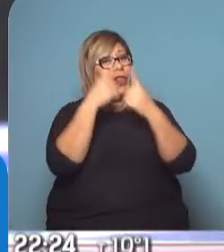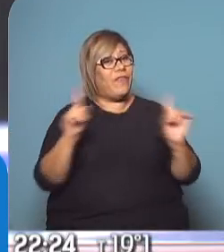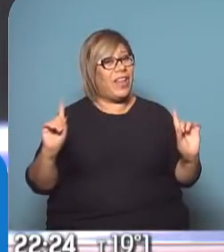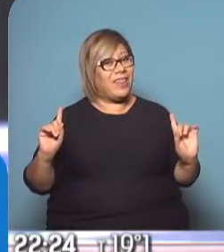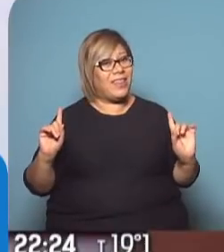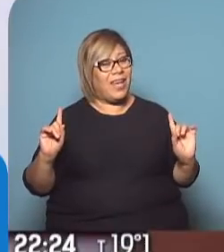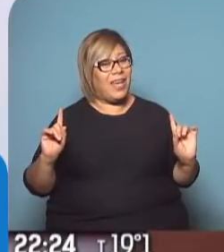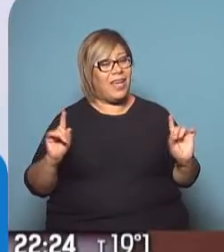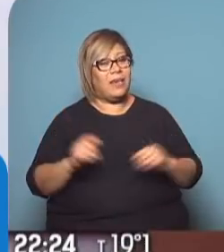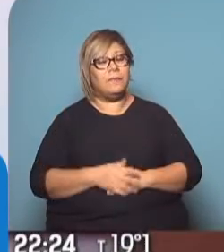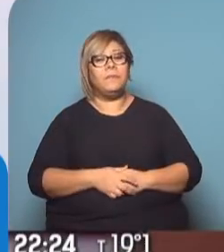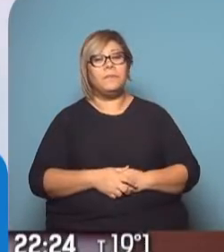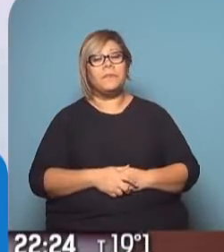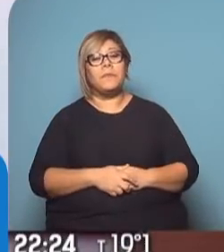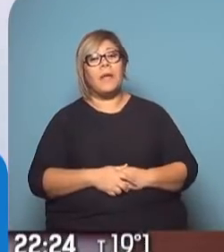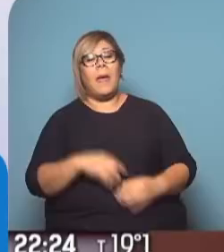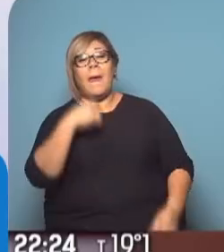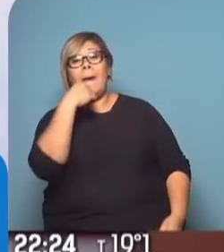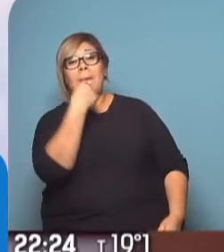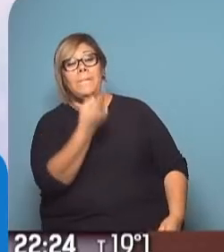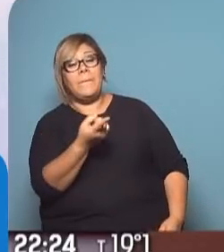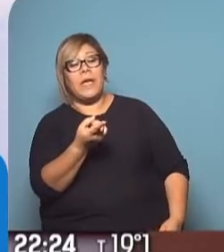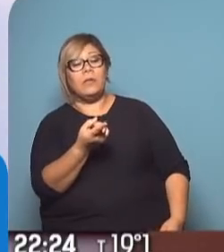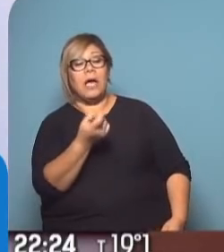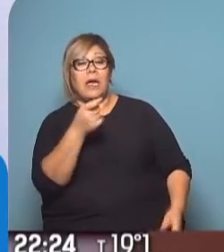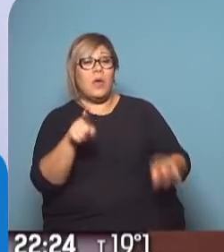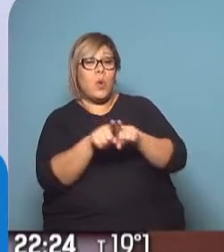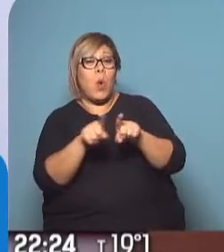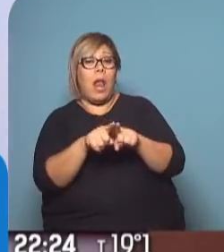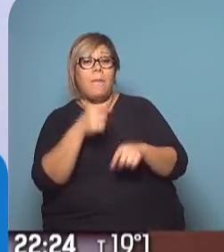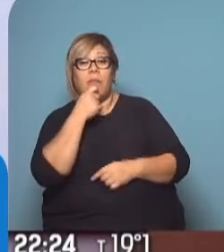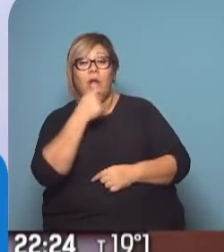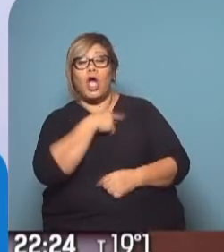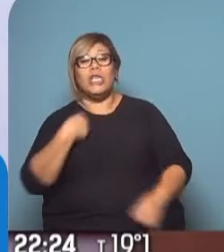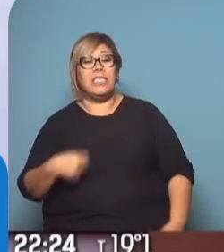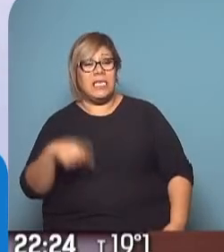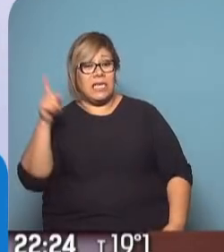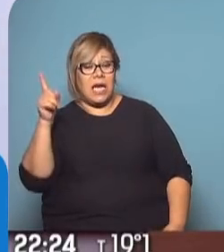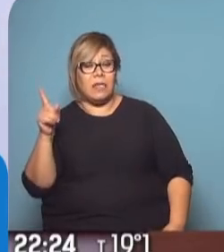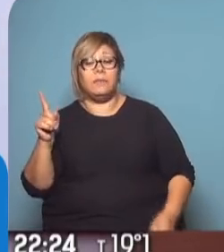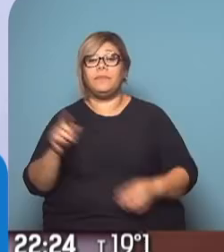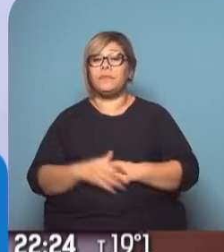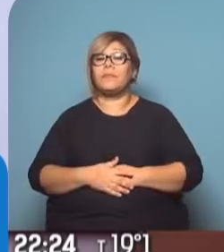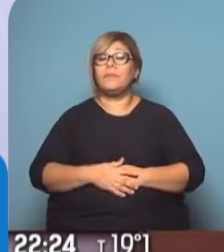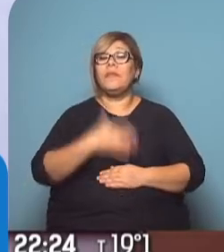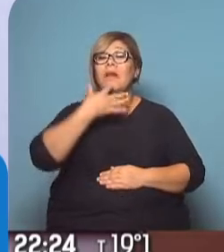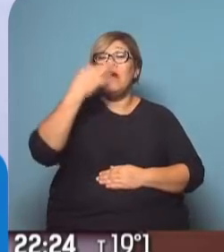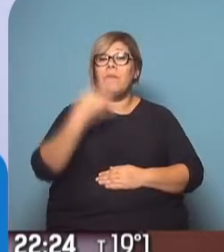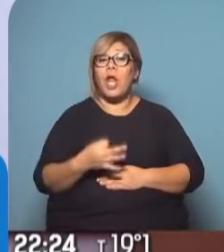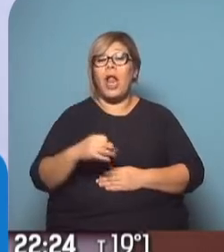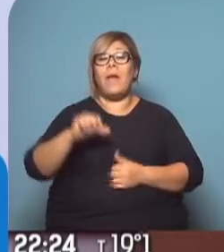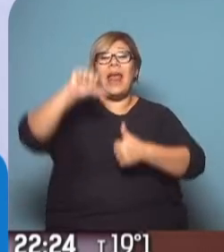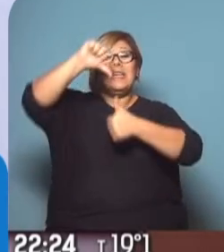tenés un problema que todo lo que llevamos canas, lo que está pasando nos preocupa un poco porque fue lo que vimos en Centroamérica en la década